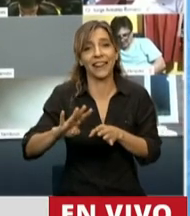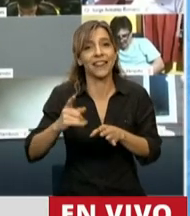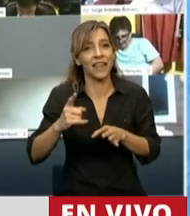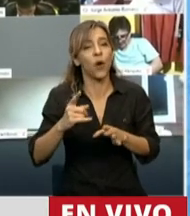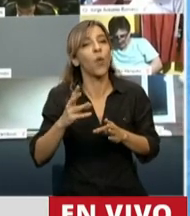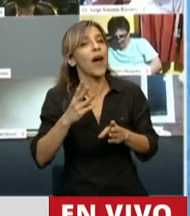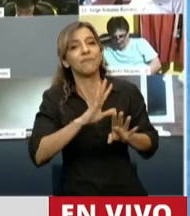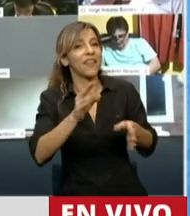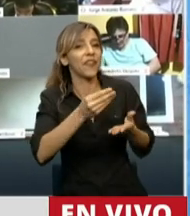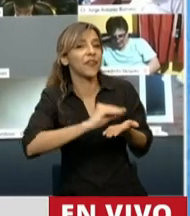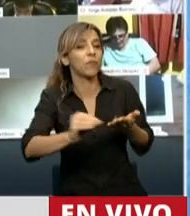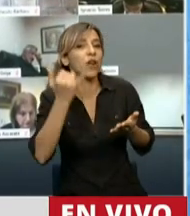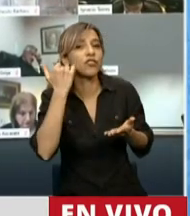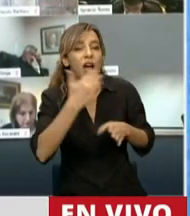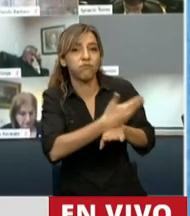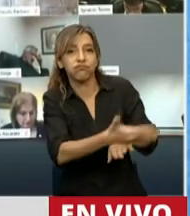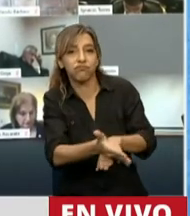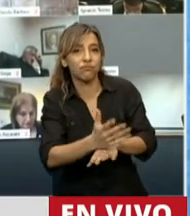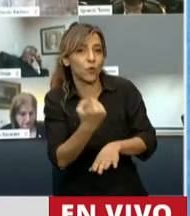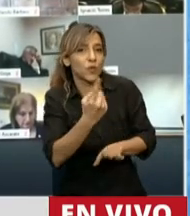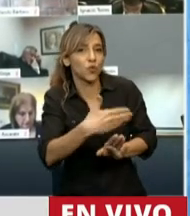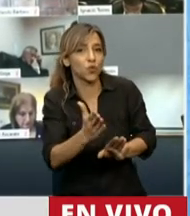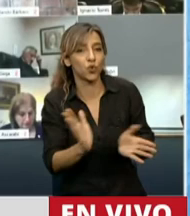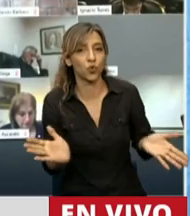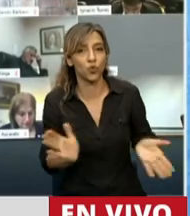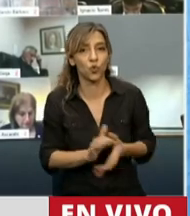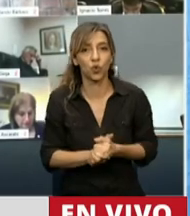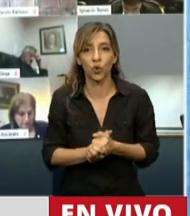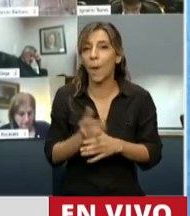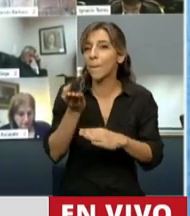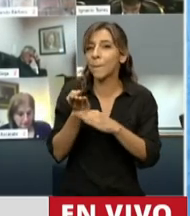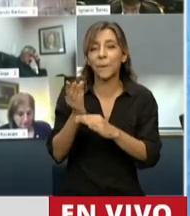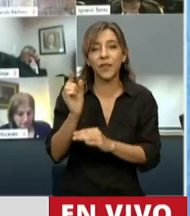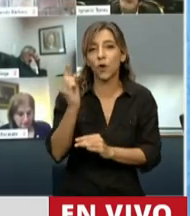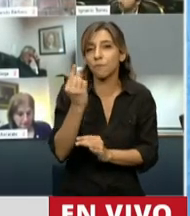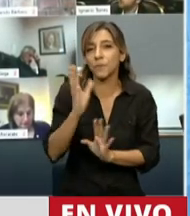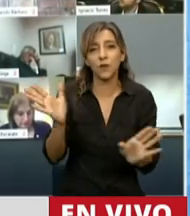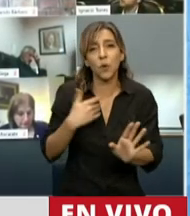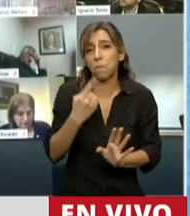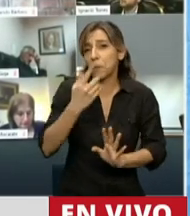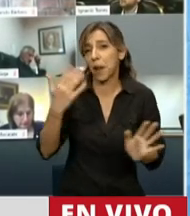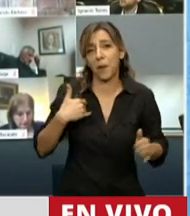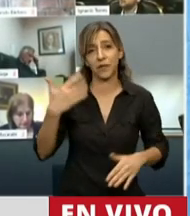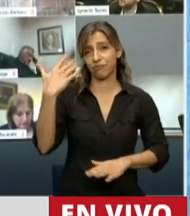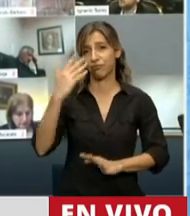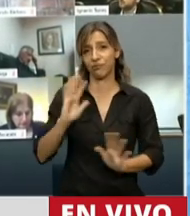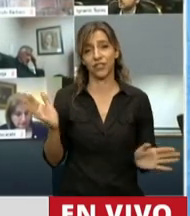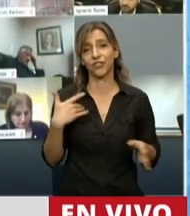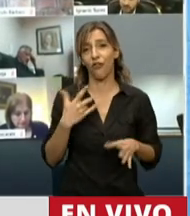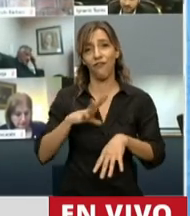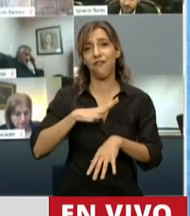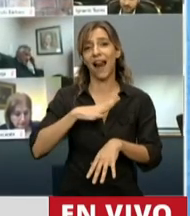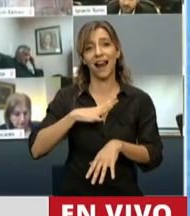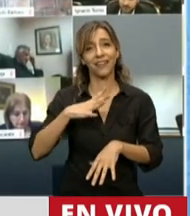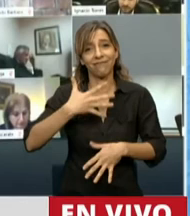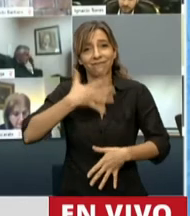mismo sentido. Ya está excedido ayer, casi más de un minuto. Le pido un minuto, que es la primera vez que abro la cámara y todavía no tengo los